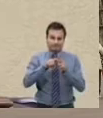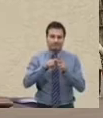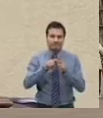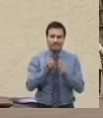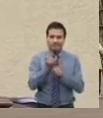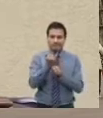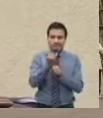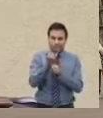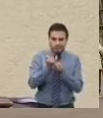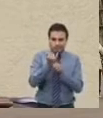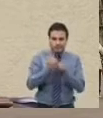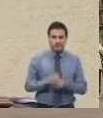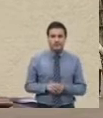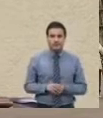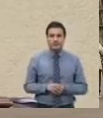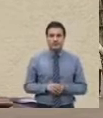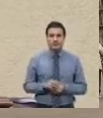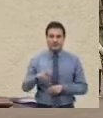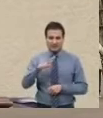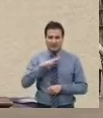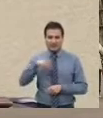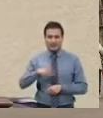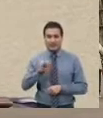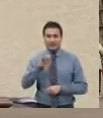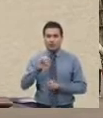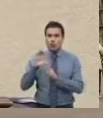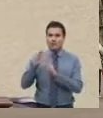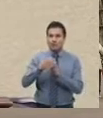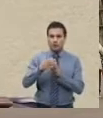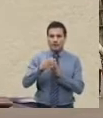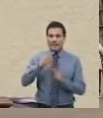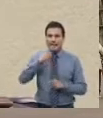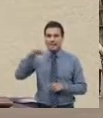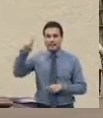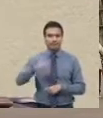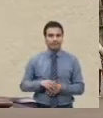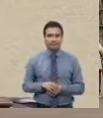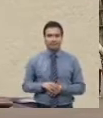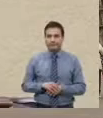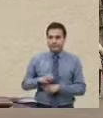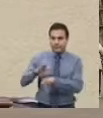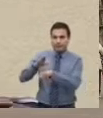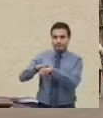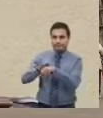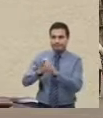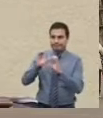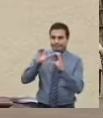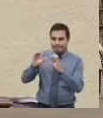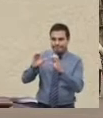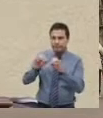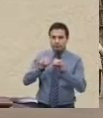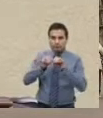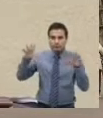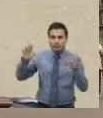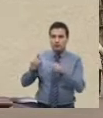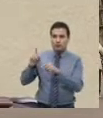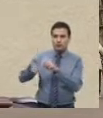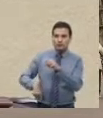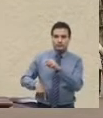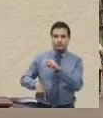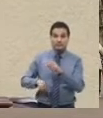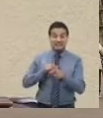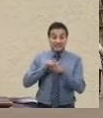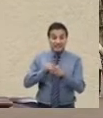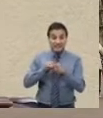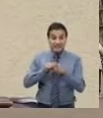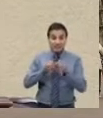quien determinó, a través de su comisión de quejas, medidas cautelares para evitar que el daño continuara reproduciéndose